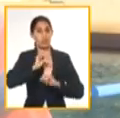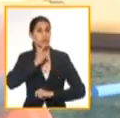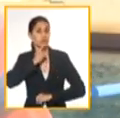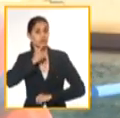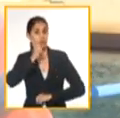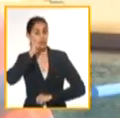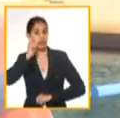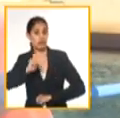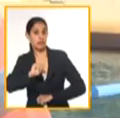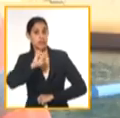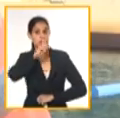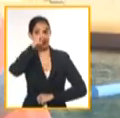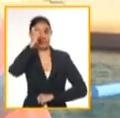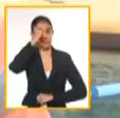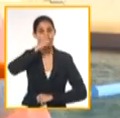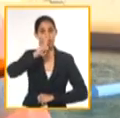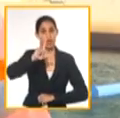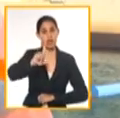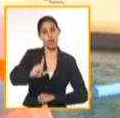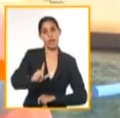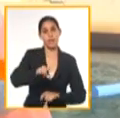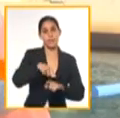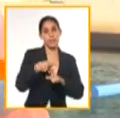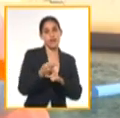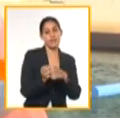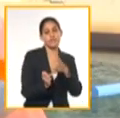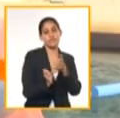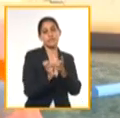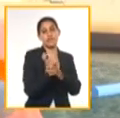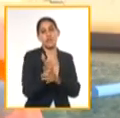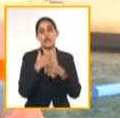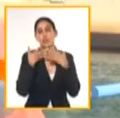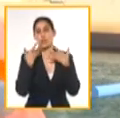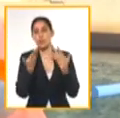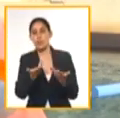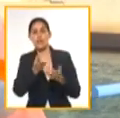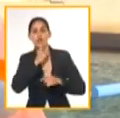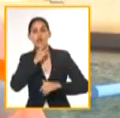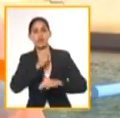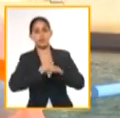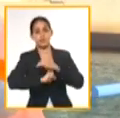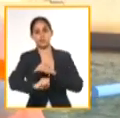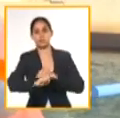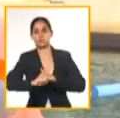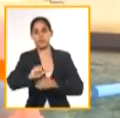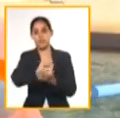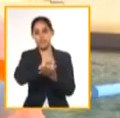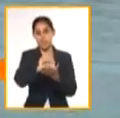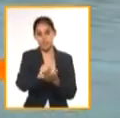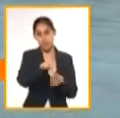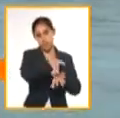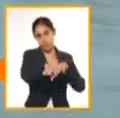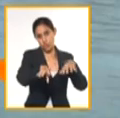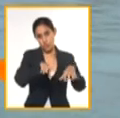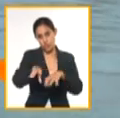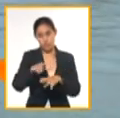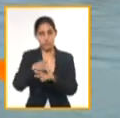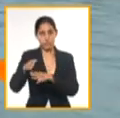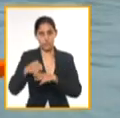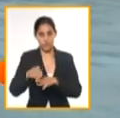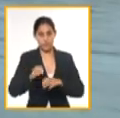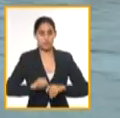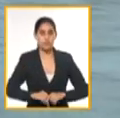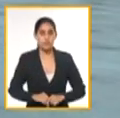islas creadas, los sistemas de abastos principales que garantizaban también el servicio de agua a estos lugares. Demostraron